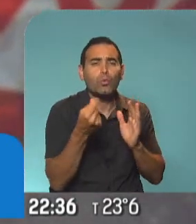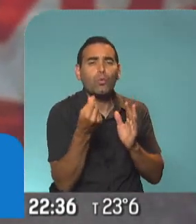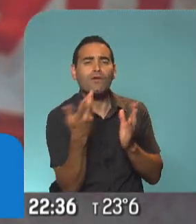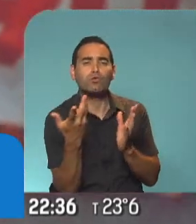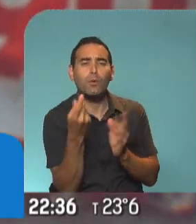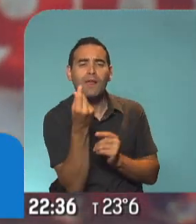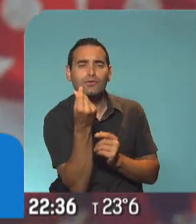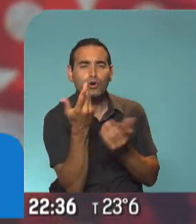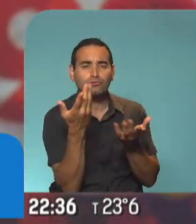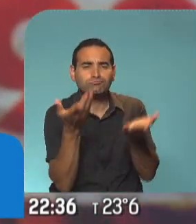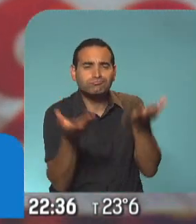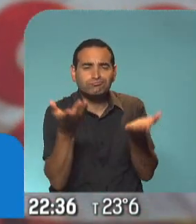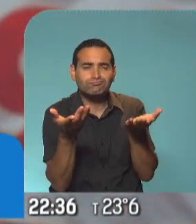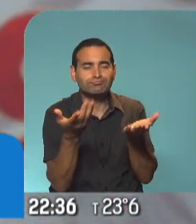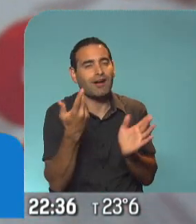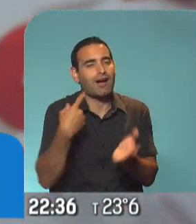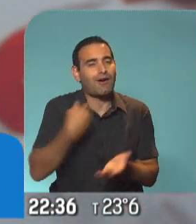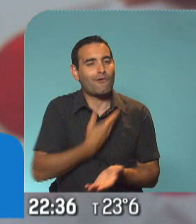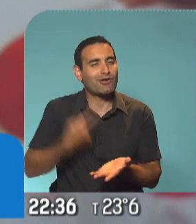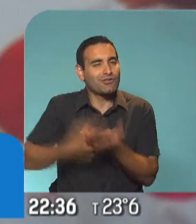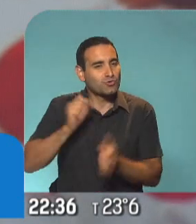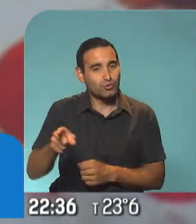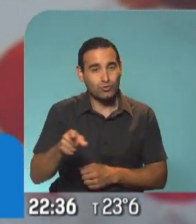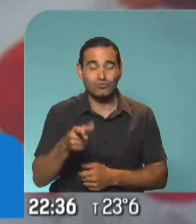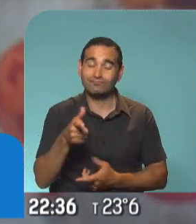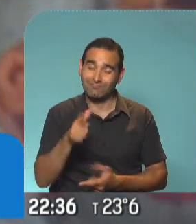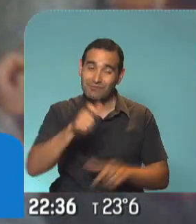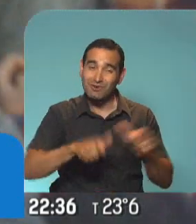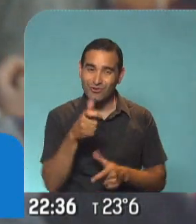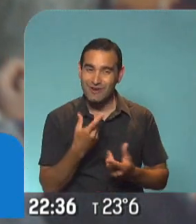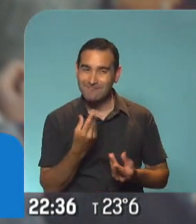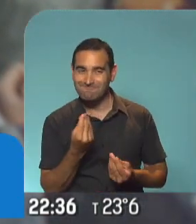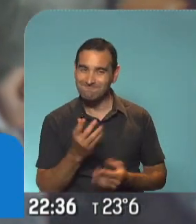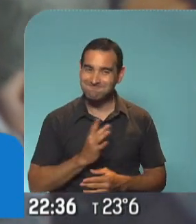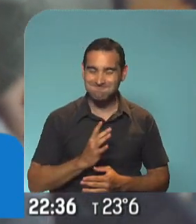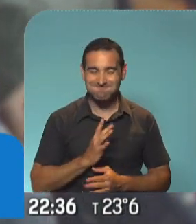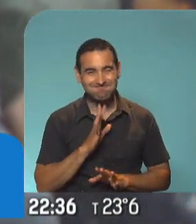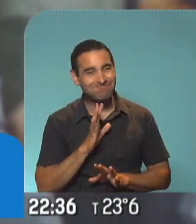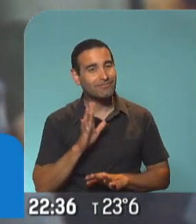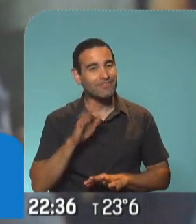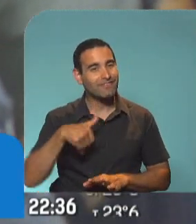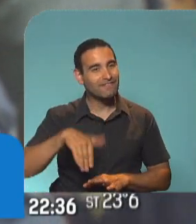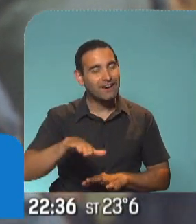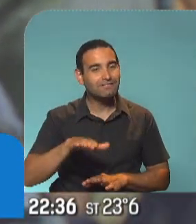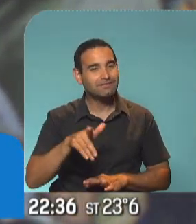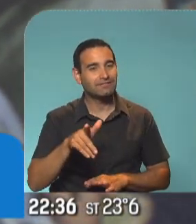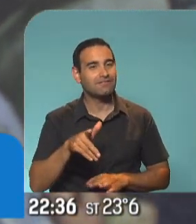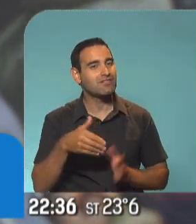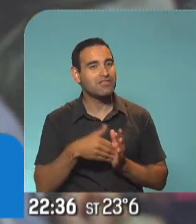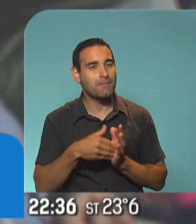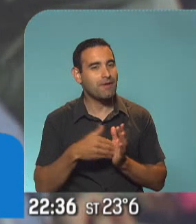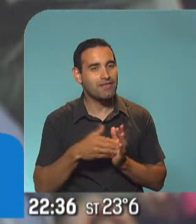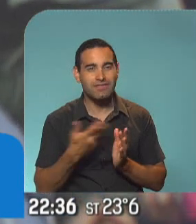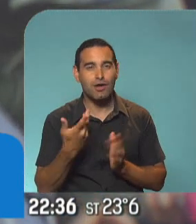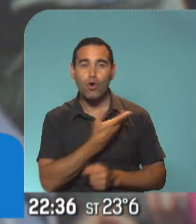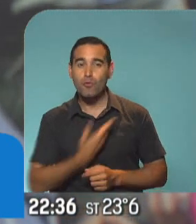cuánto vale cada uno de esos puntos. Entonces el temor, y lo que es muy probable que suceda, es que en función de cómo están las cuentas